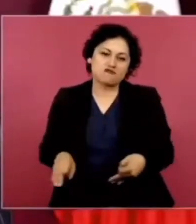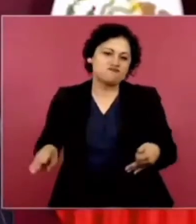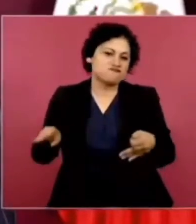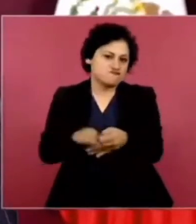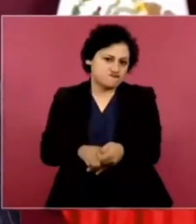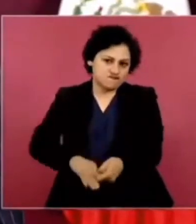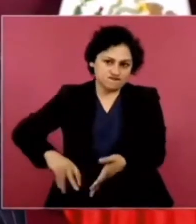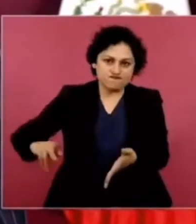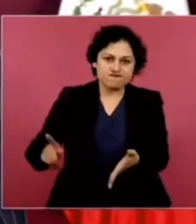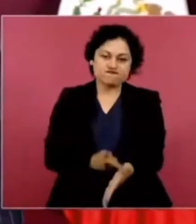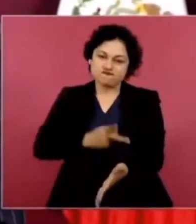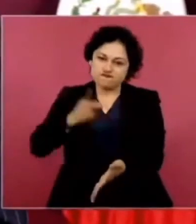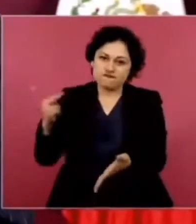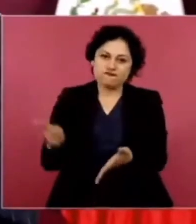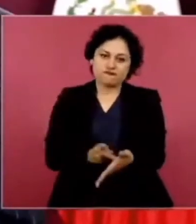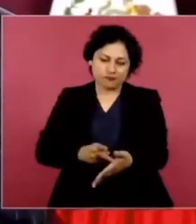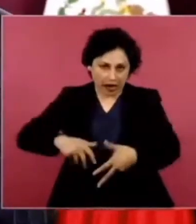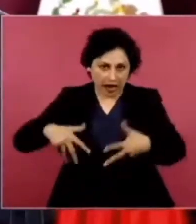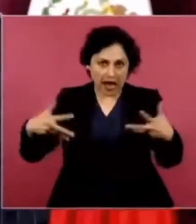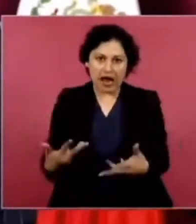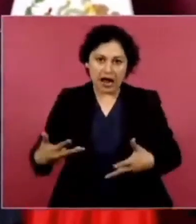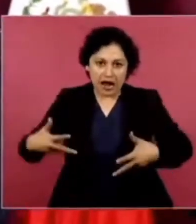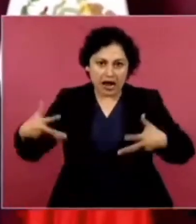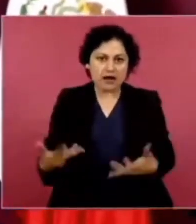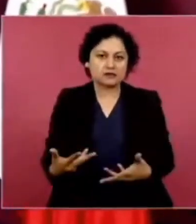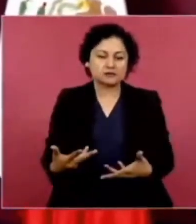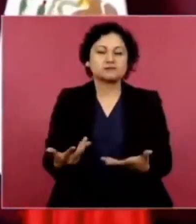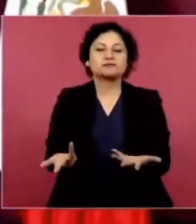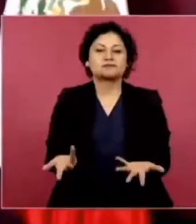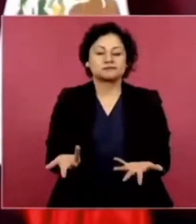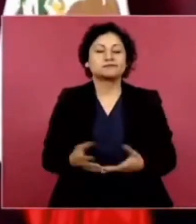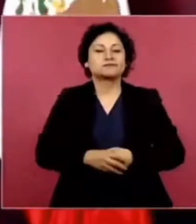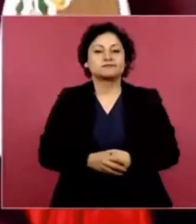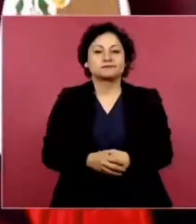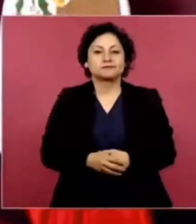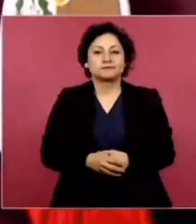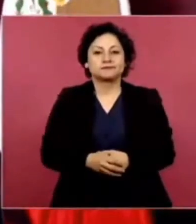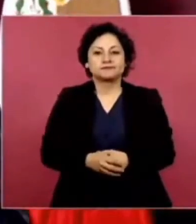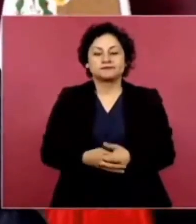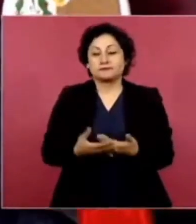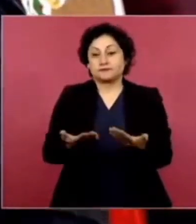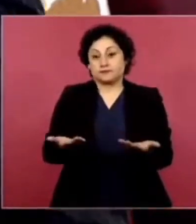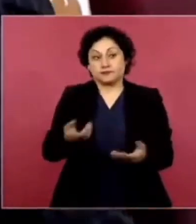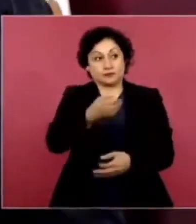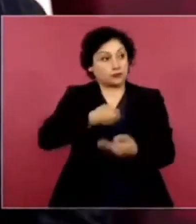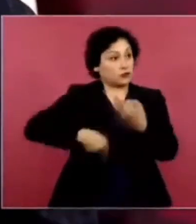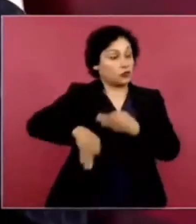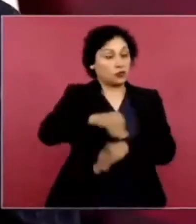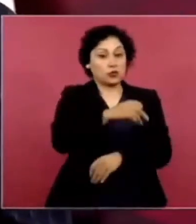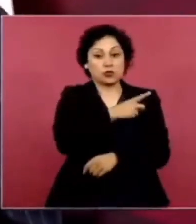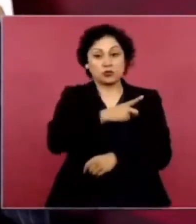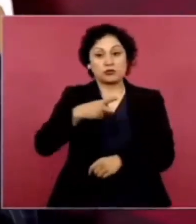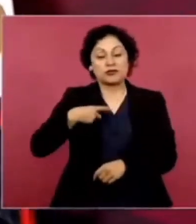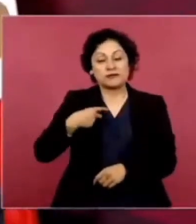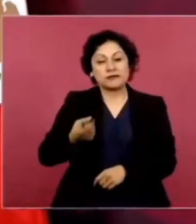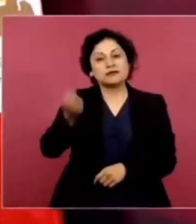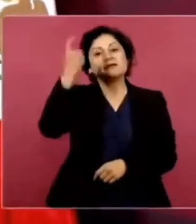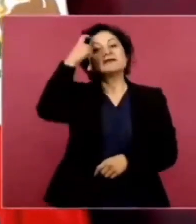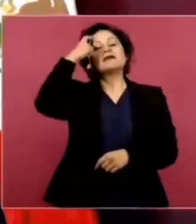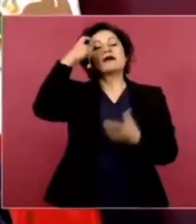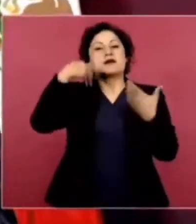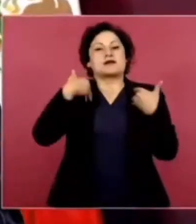constantemente haciéndolo y hacer más conciencia de que somos servidores